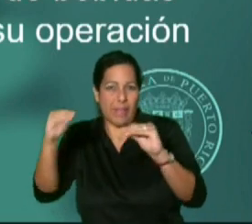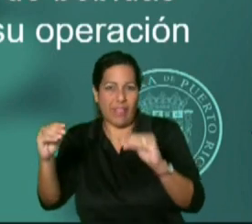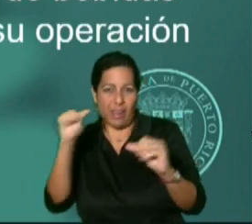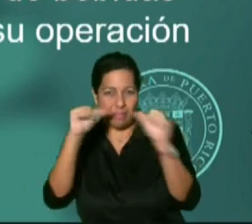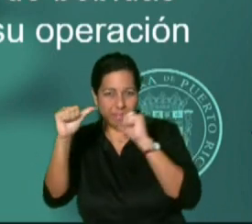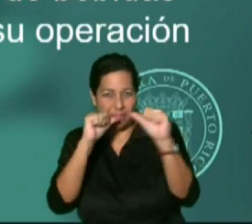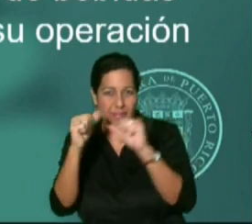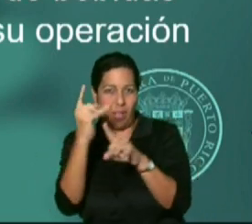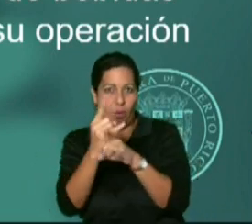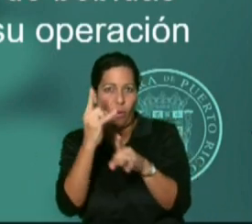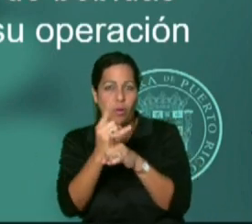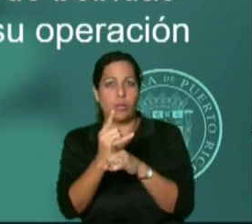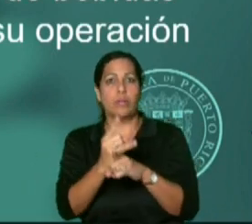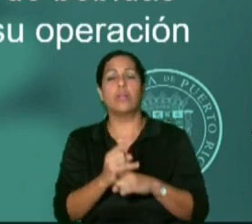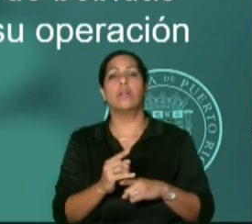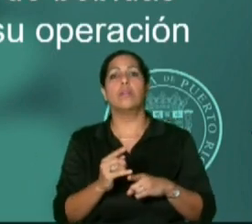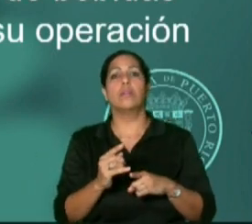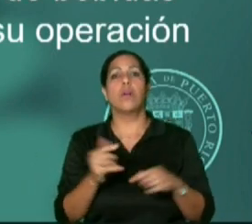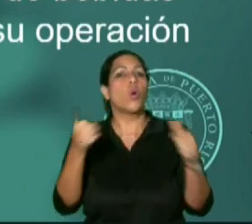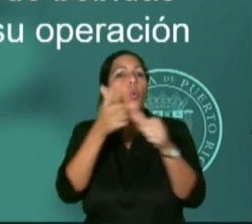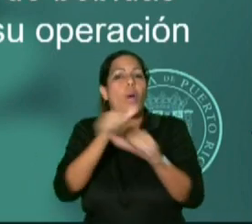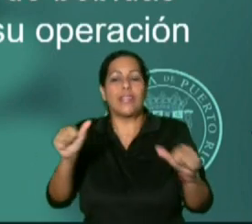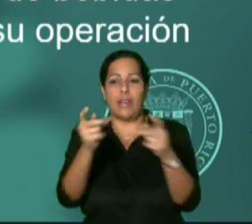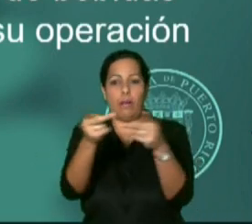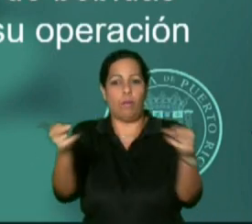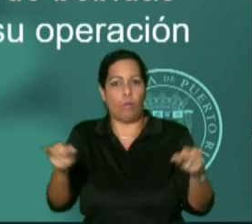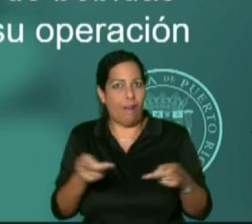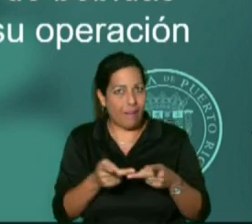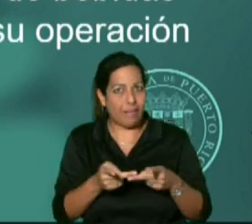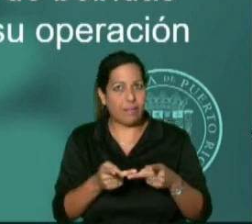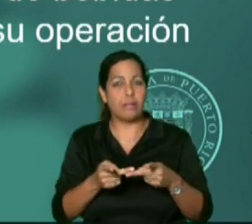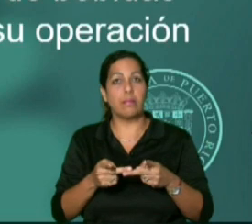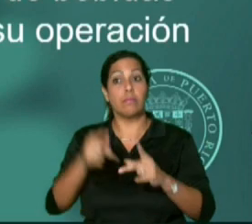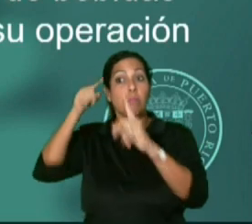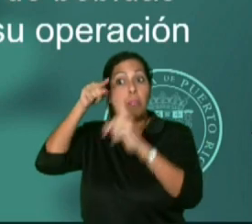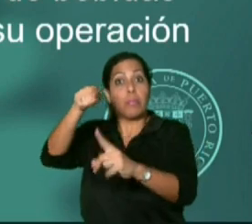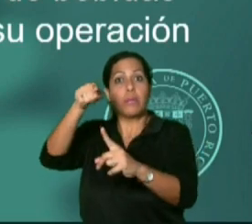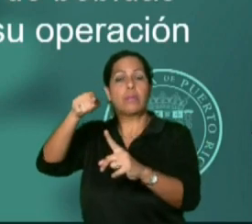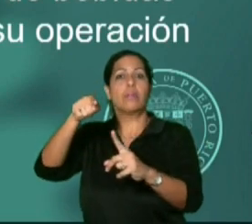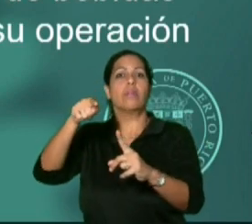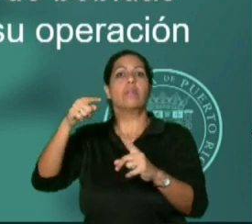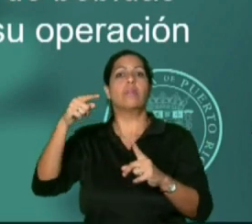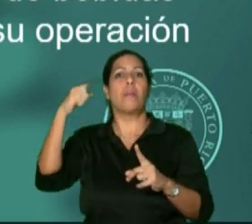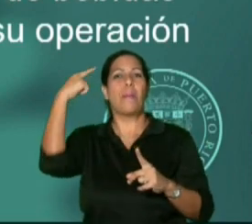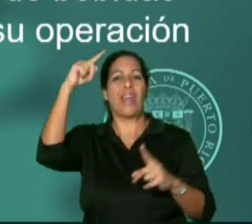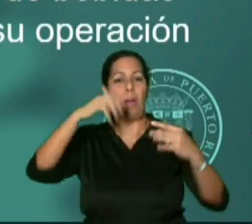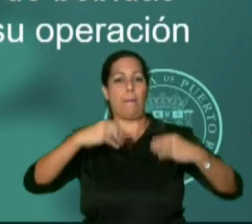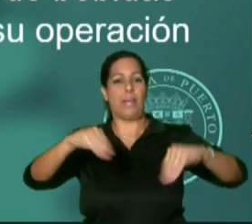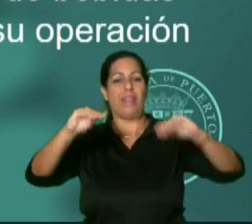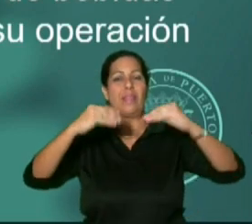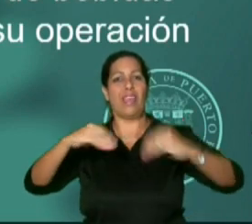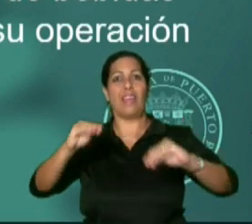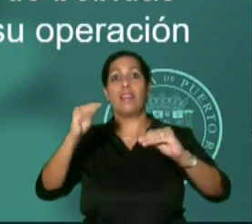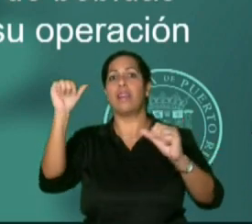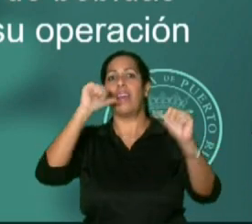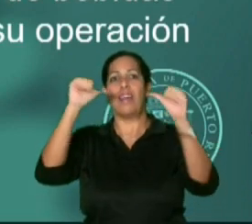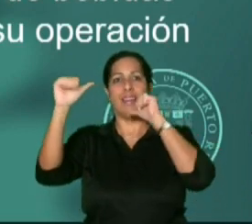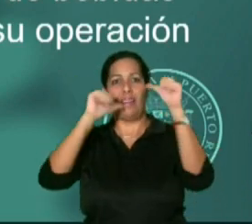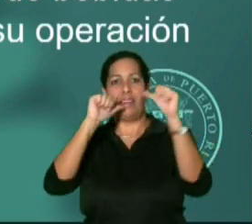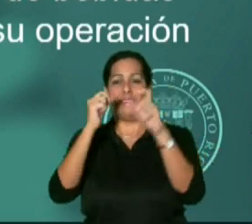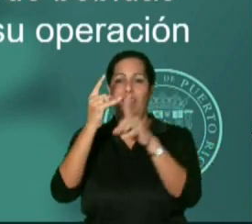cualquier otro lugar similar, entiéndase, cualquier establecimiento que se dedique principalmente a la venta al detalle